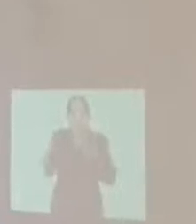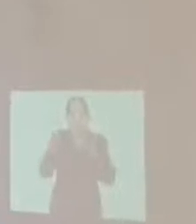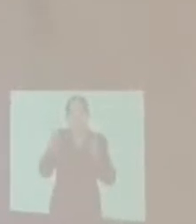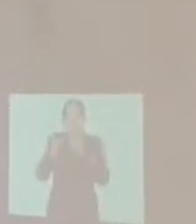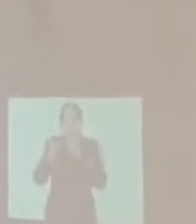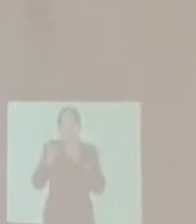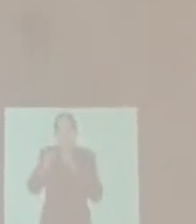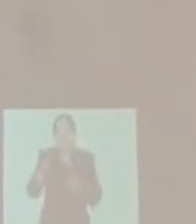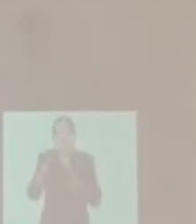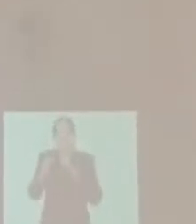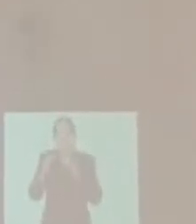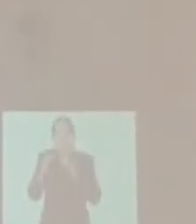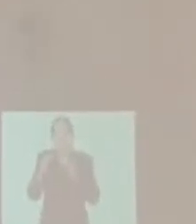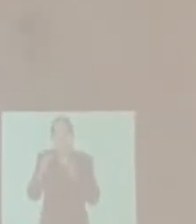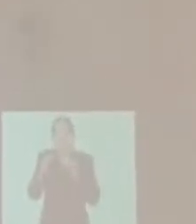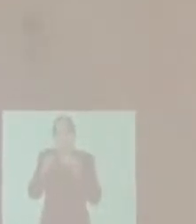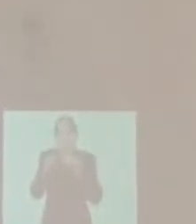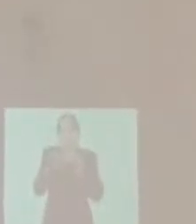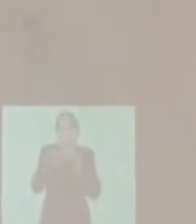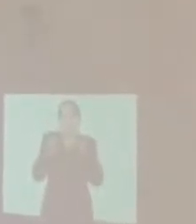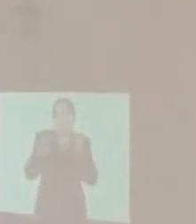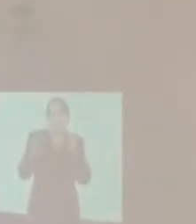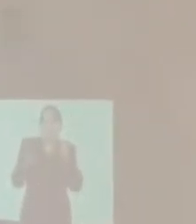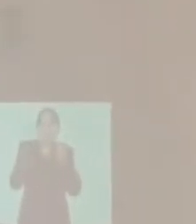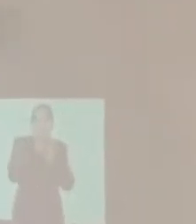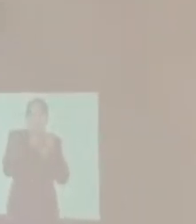pues, se está llevando